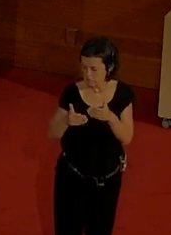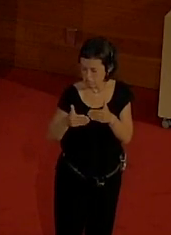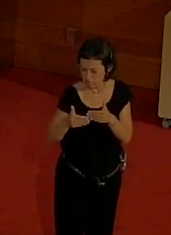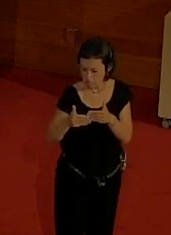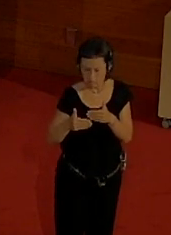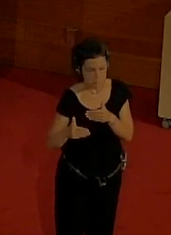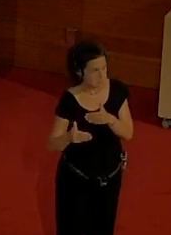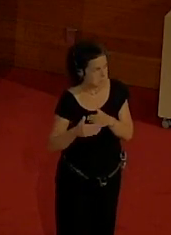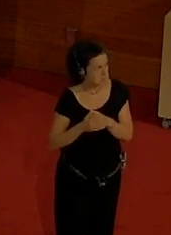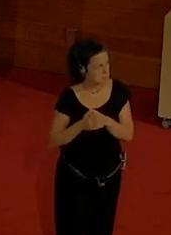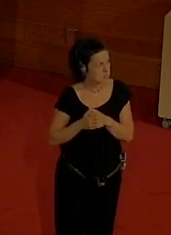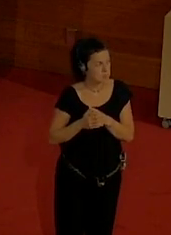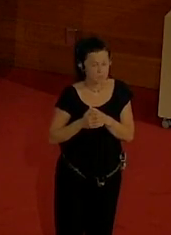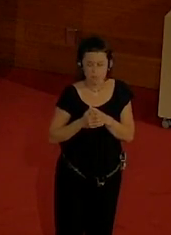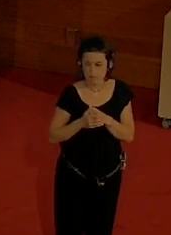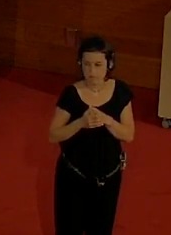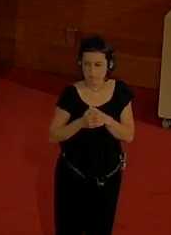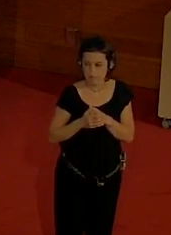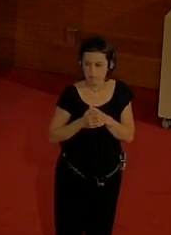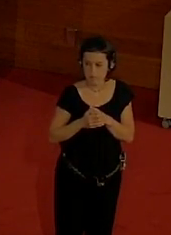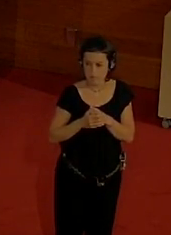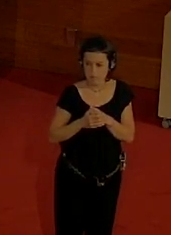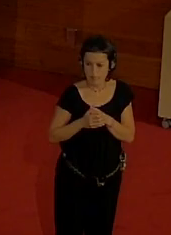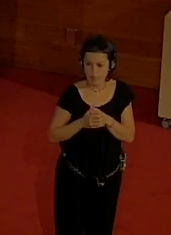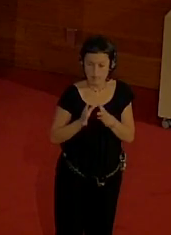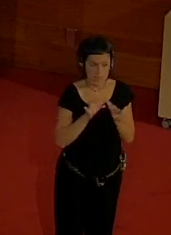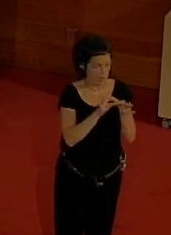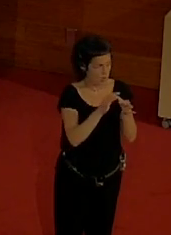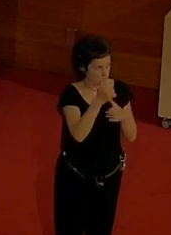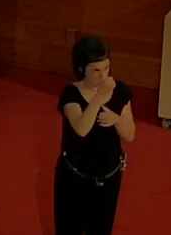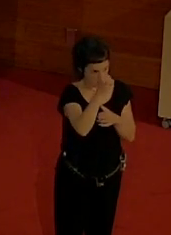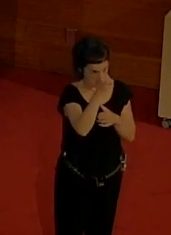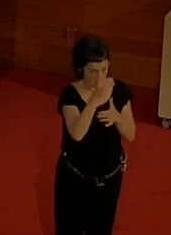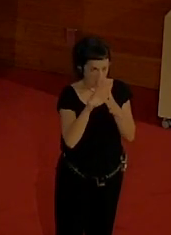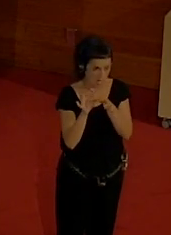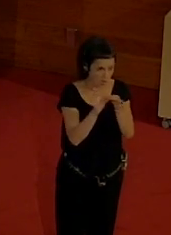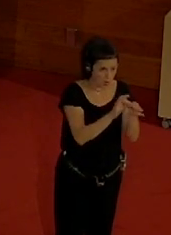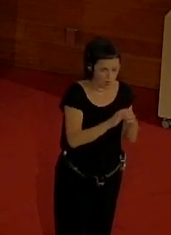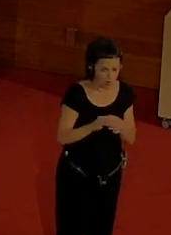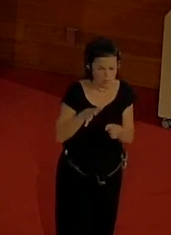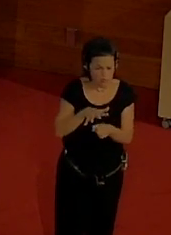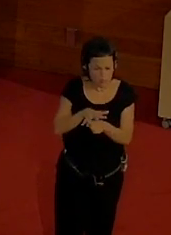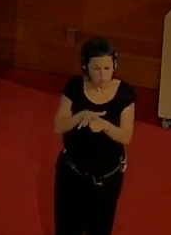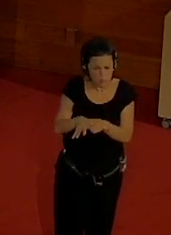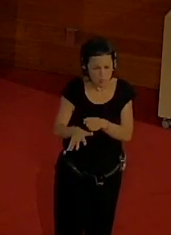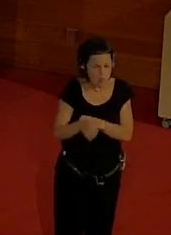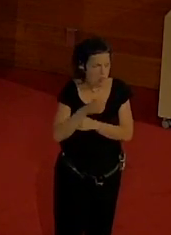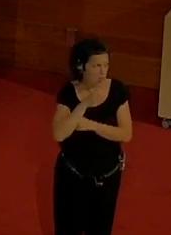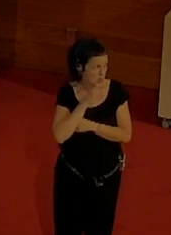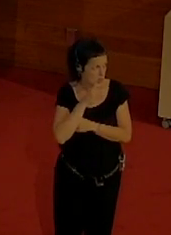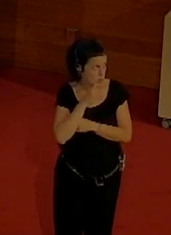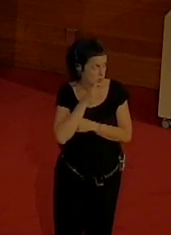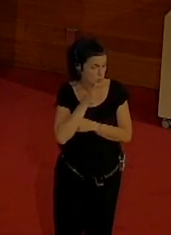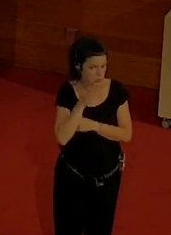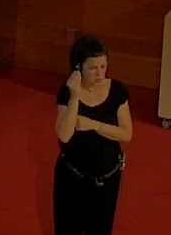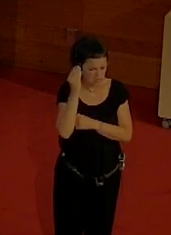con la influencia o el poder que pueda llegar a tener la unión India quiero decir han pasado a ser el país más poblado